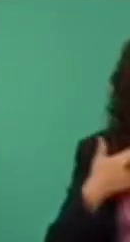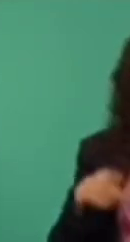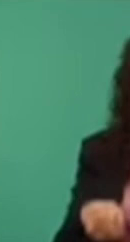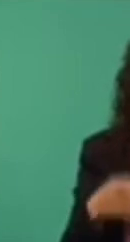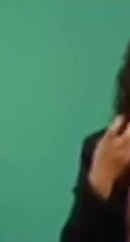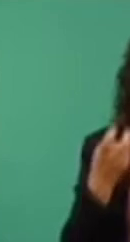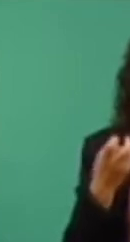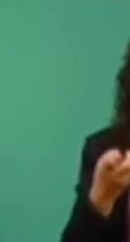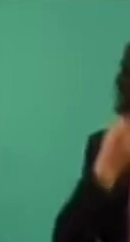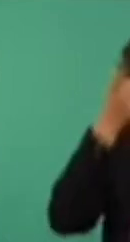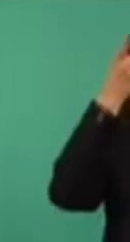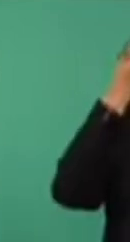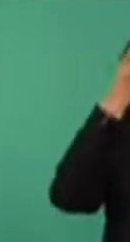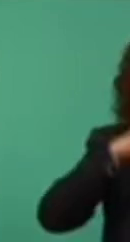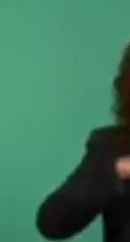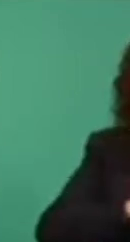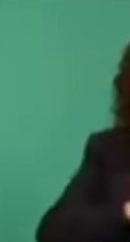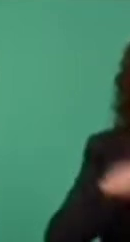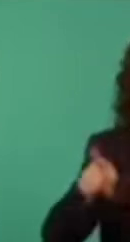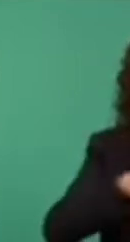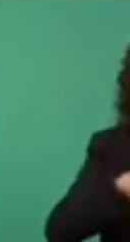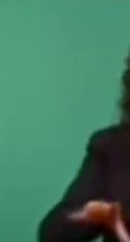el director del Universal,